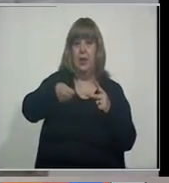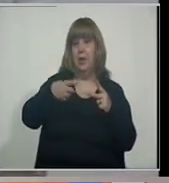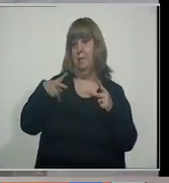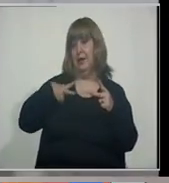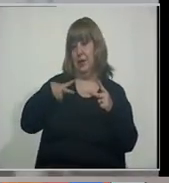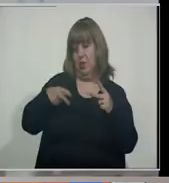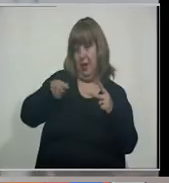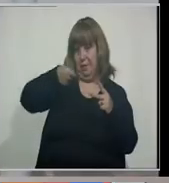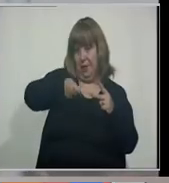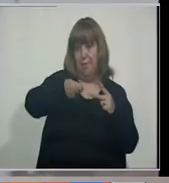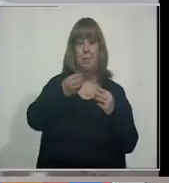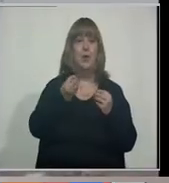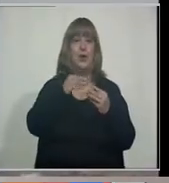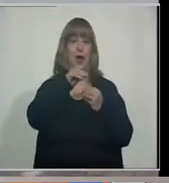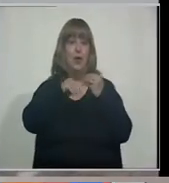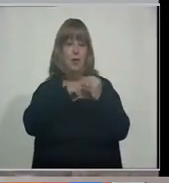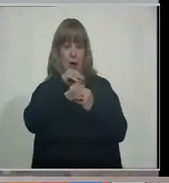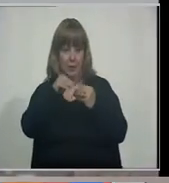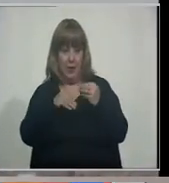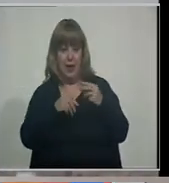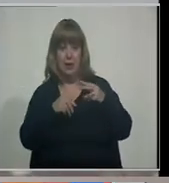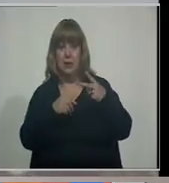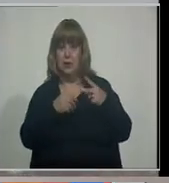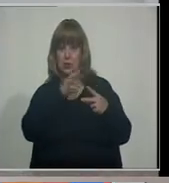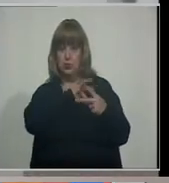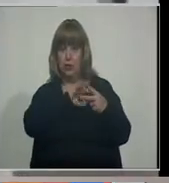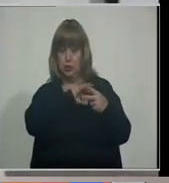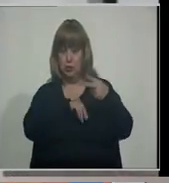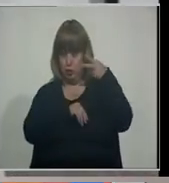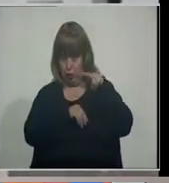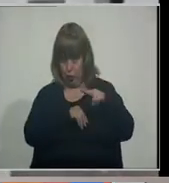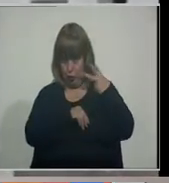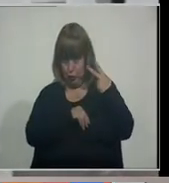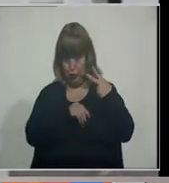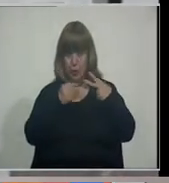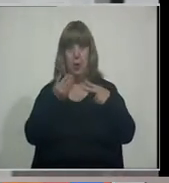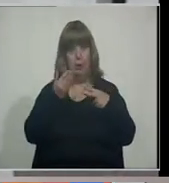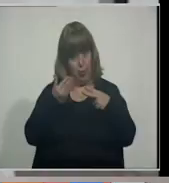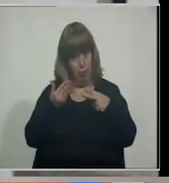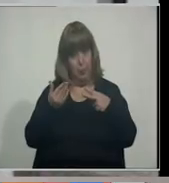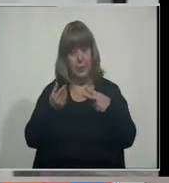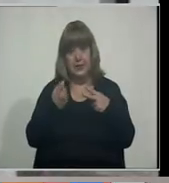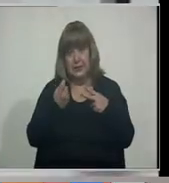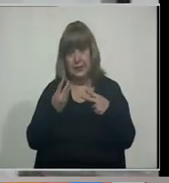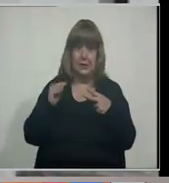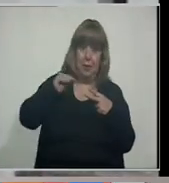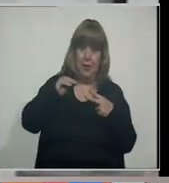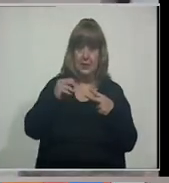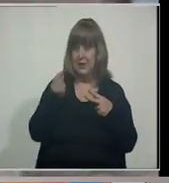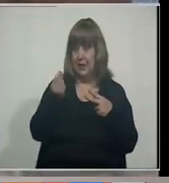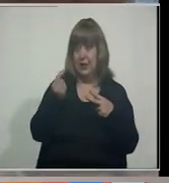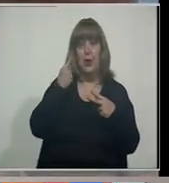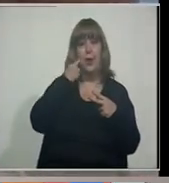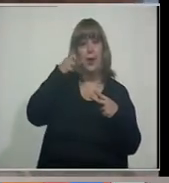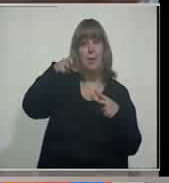ya que hay muchas familias que están por arriba de los dos salarios, pero necesitan una ayuda o un apalancamiento desde el Estado, donde el IPB va a